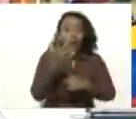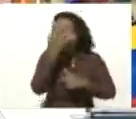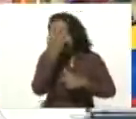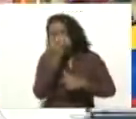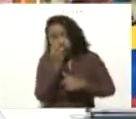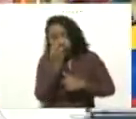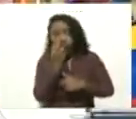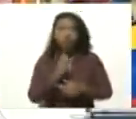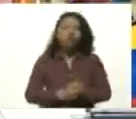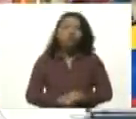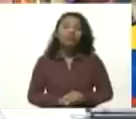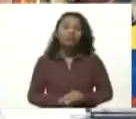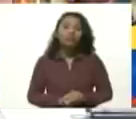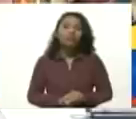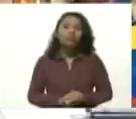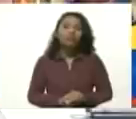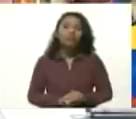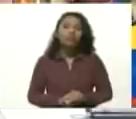tristeza.